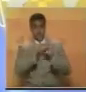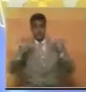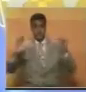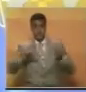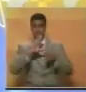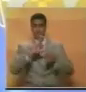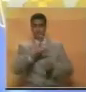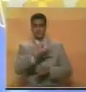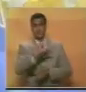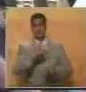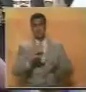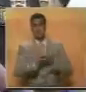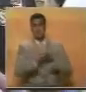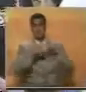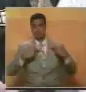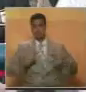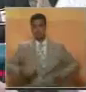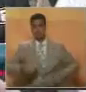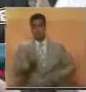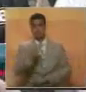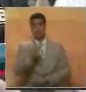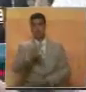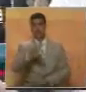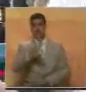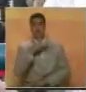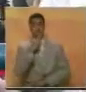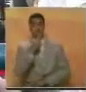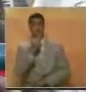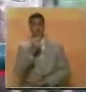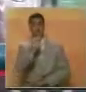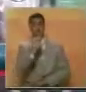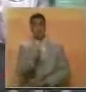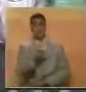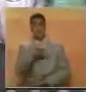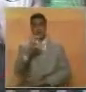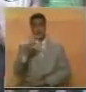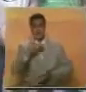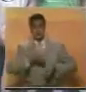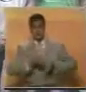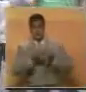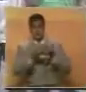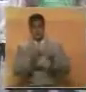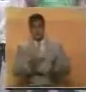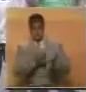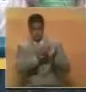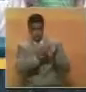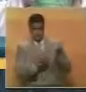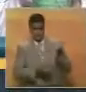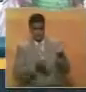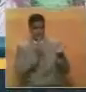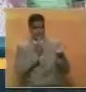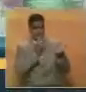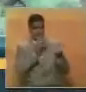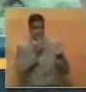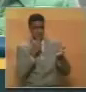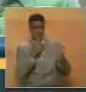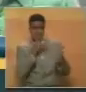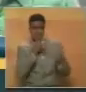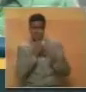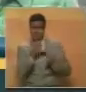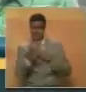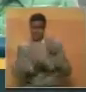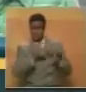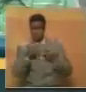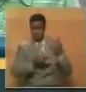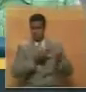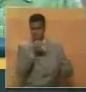Derechos Humanos. Los 13 jóvenes tienen previsto reunirse con Santiago Cantón, a quien entregarán un informe de quienes consideran son perseguidos